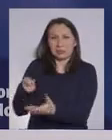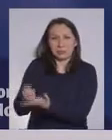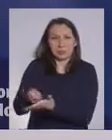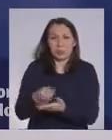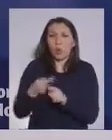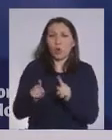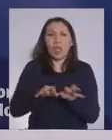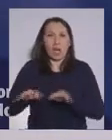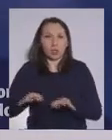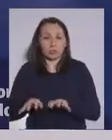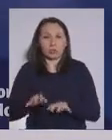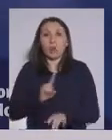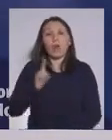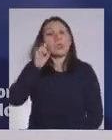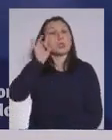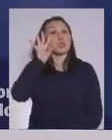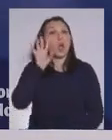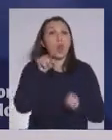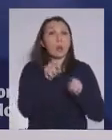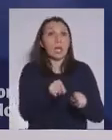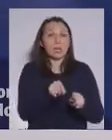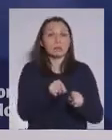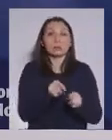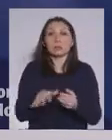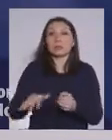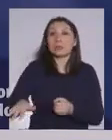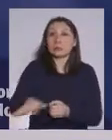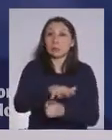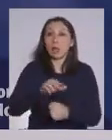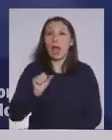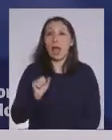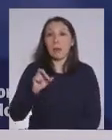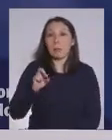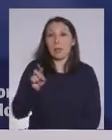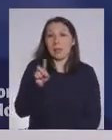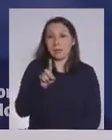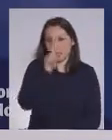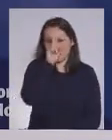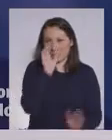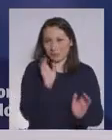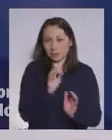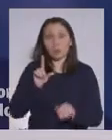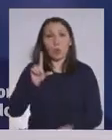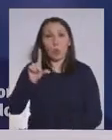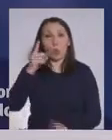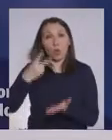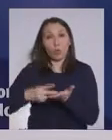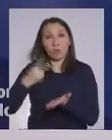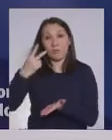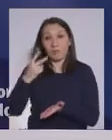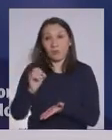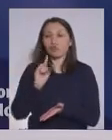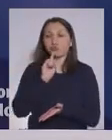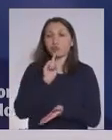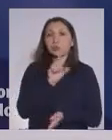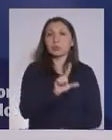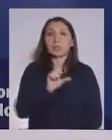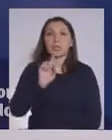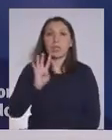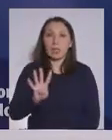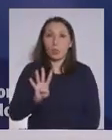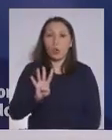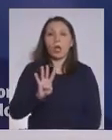otros elementos no solamente eso la situación de la psa julio del 2020 significa que tenemos 74